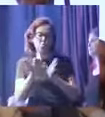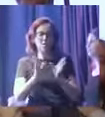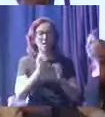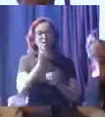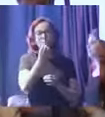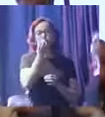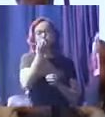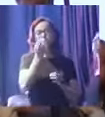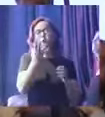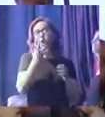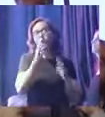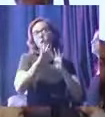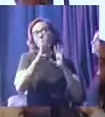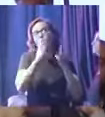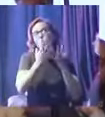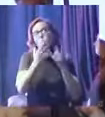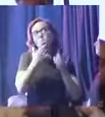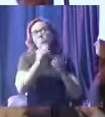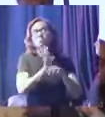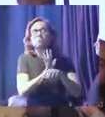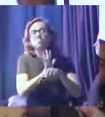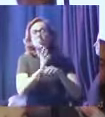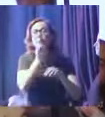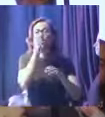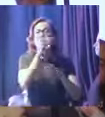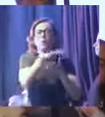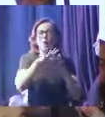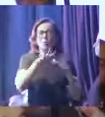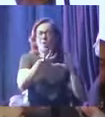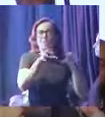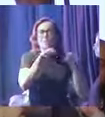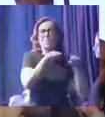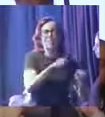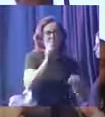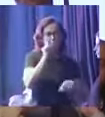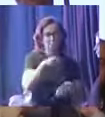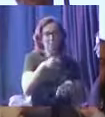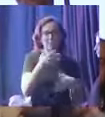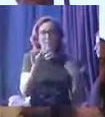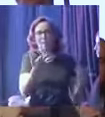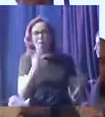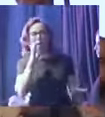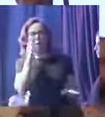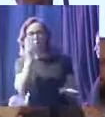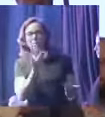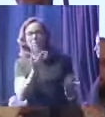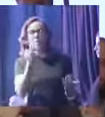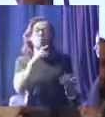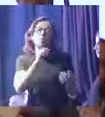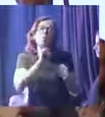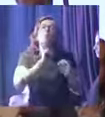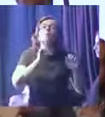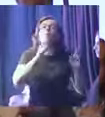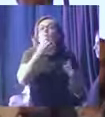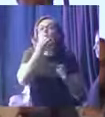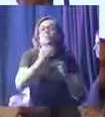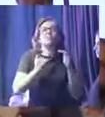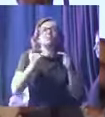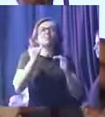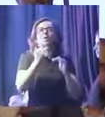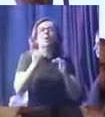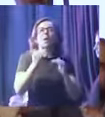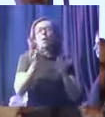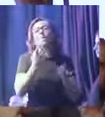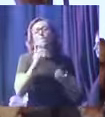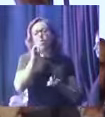mundo podría ser el mejor lugar para vivir. Y si eso sonara muy vanidoso, entonces podríamos decir Montevideo,